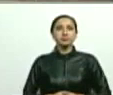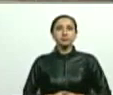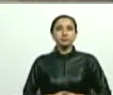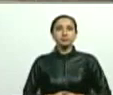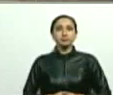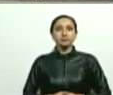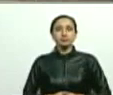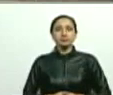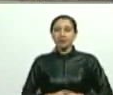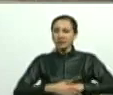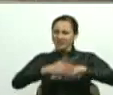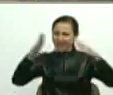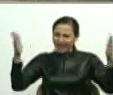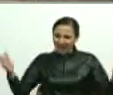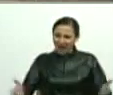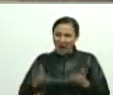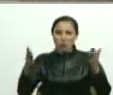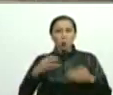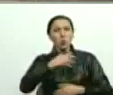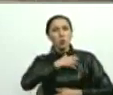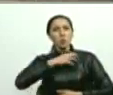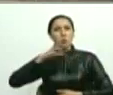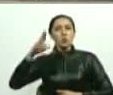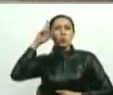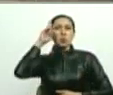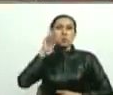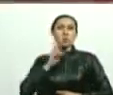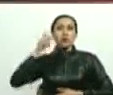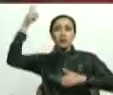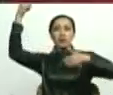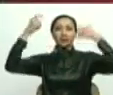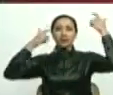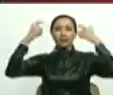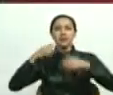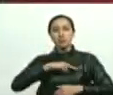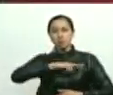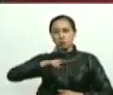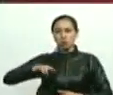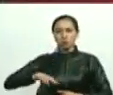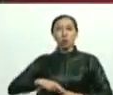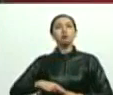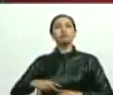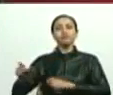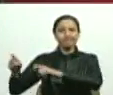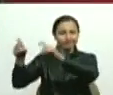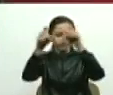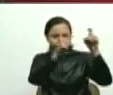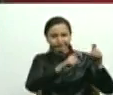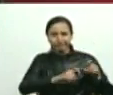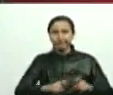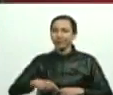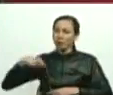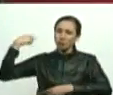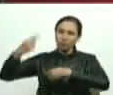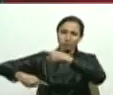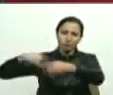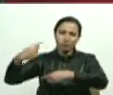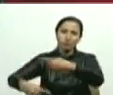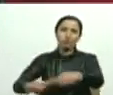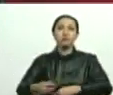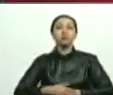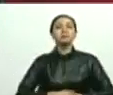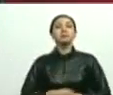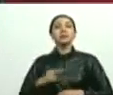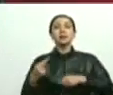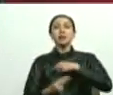de la motivación patriótica, bolivariana, chavista, que debemos sembrar de una generación en otra para que la